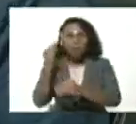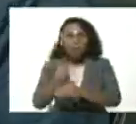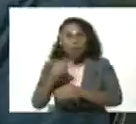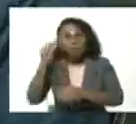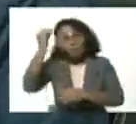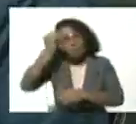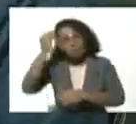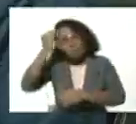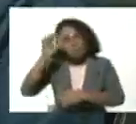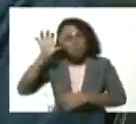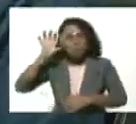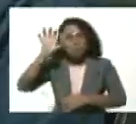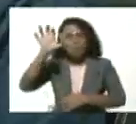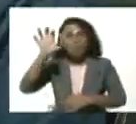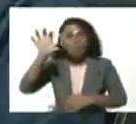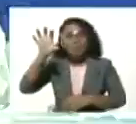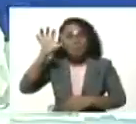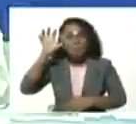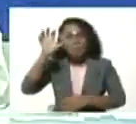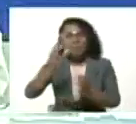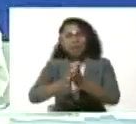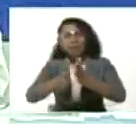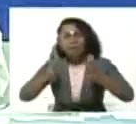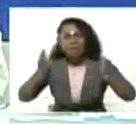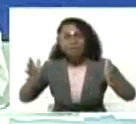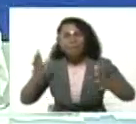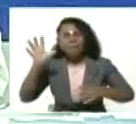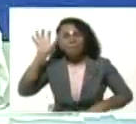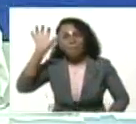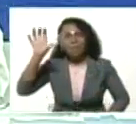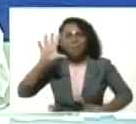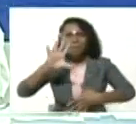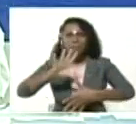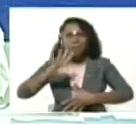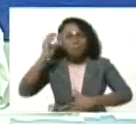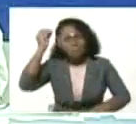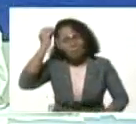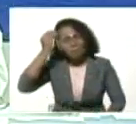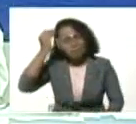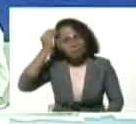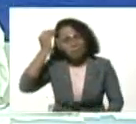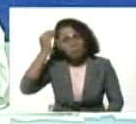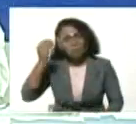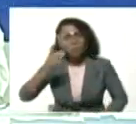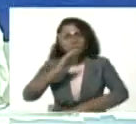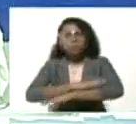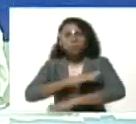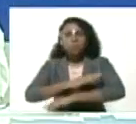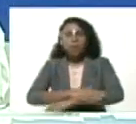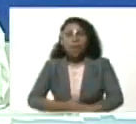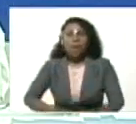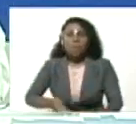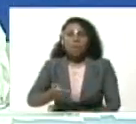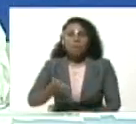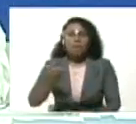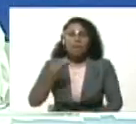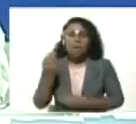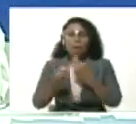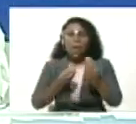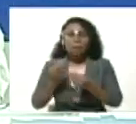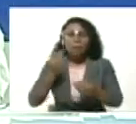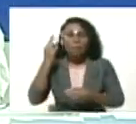pensando en la patria grande, la patria es América, pensando y actuando, lo más importante, actuando como